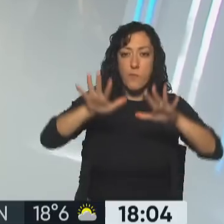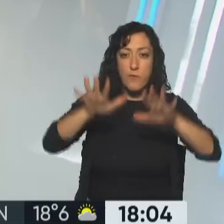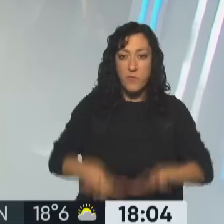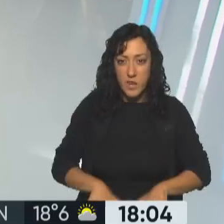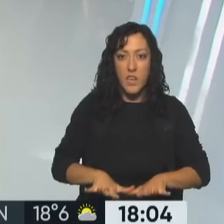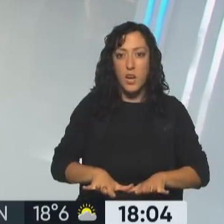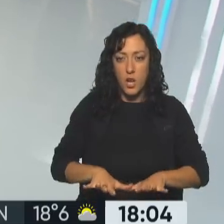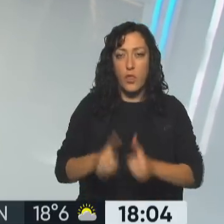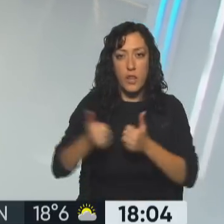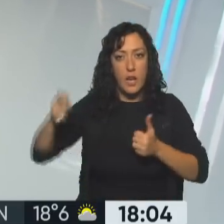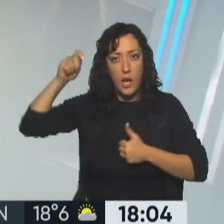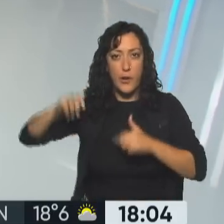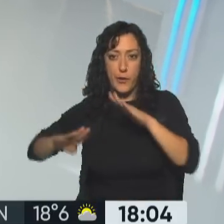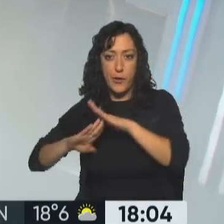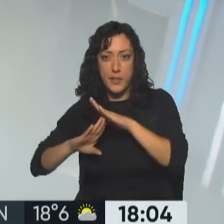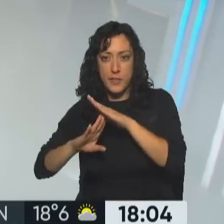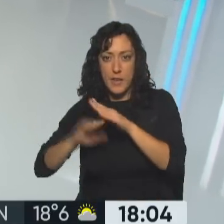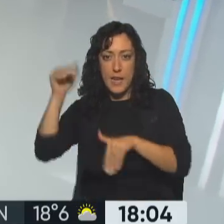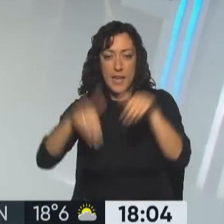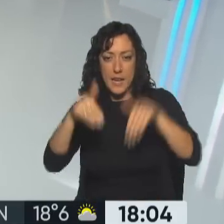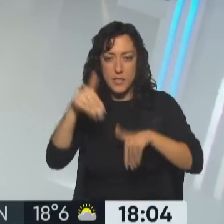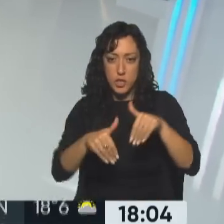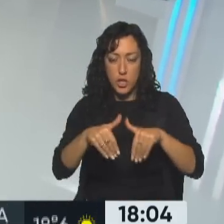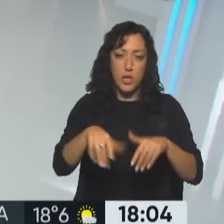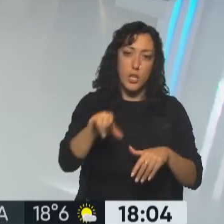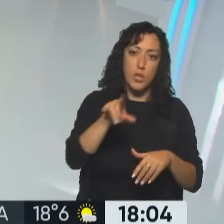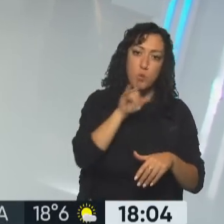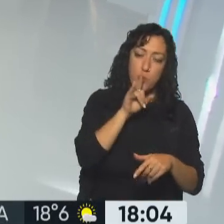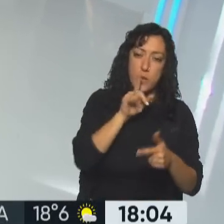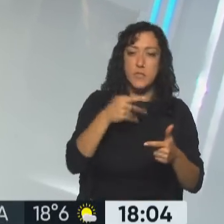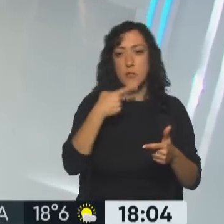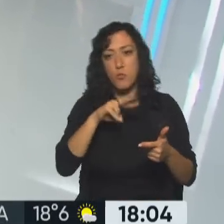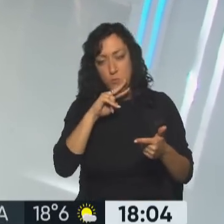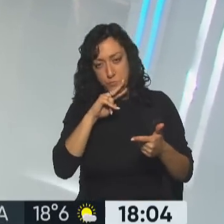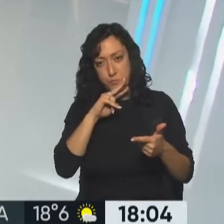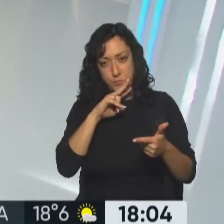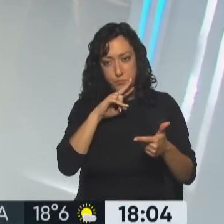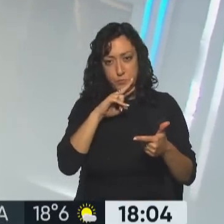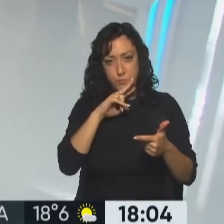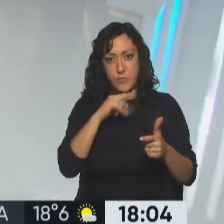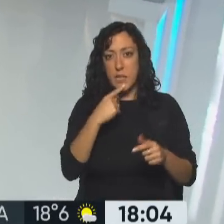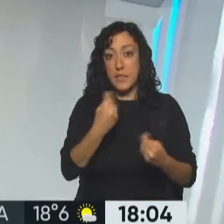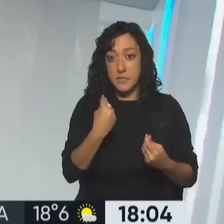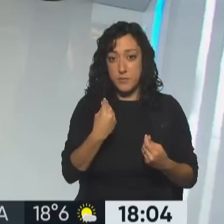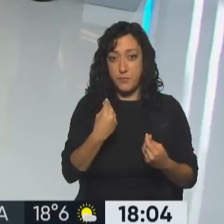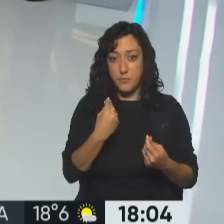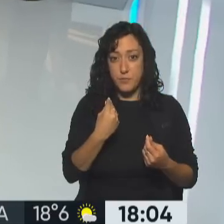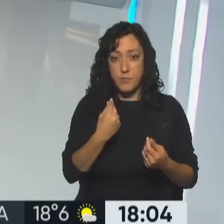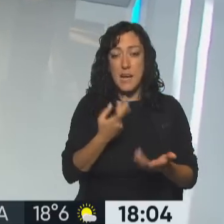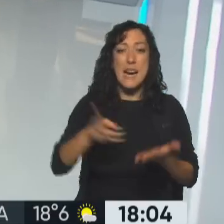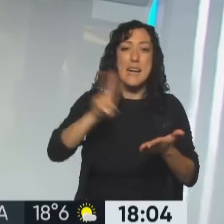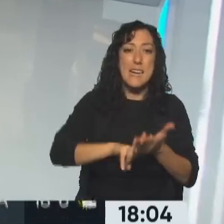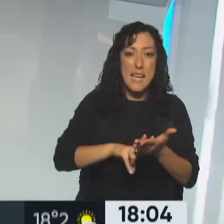parte de la Corte a las elecciones tanto en Tucumán como en San Juan. Y el textual es: les frenamos